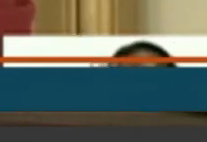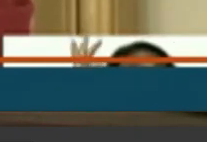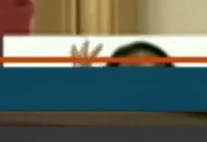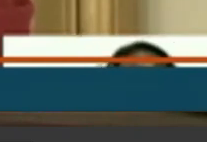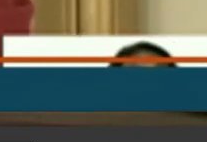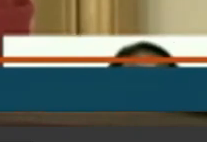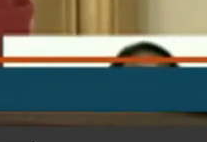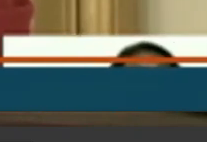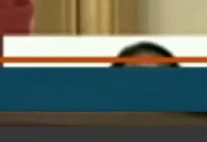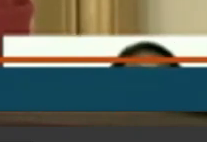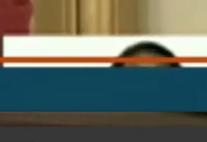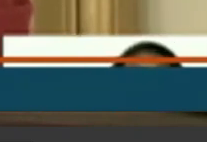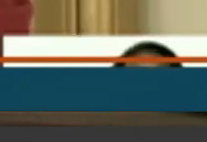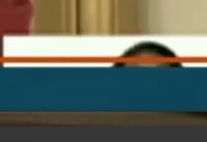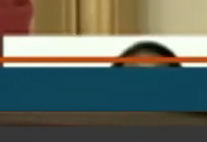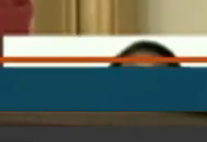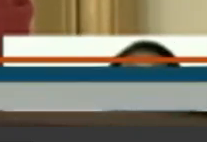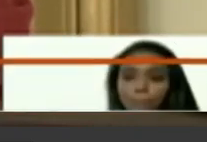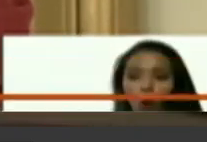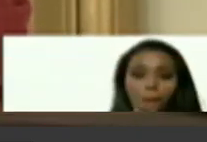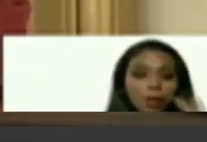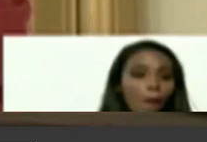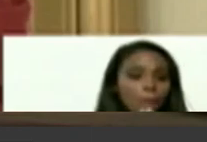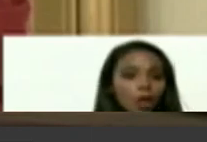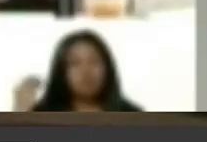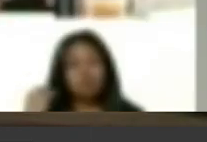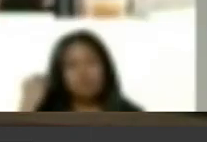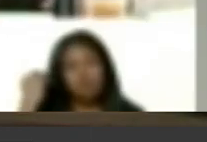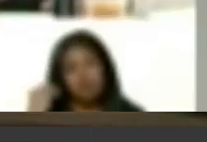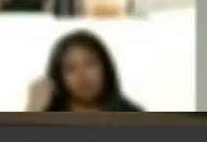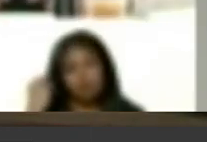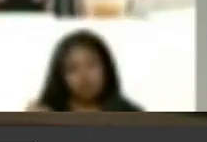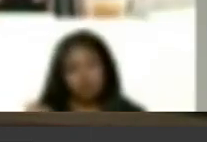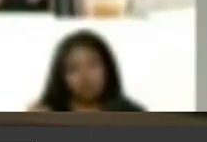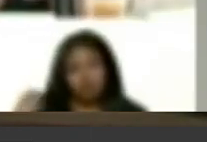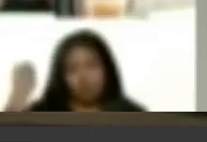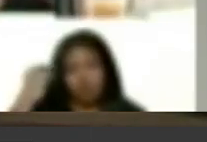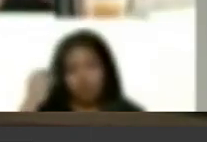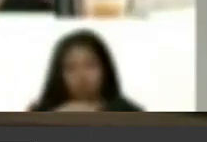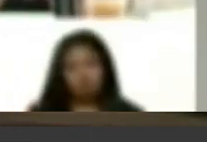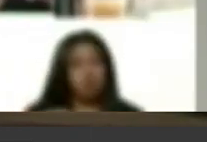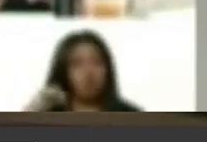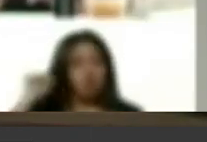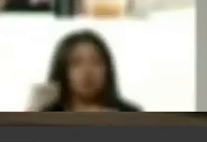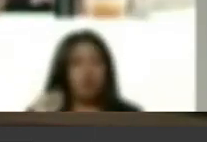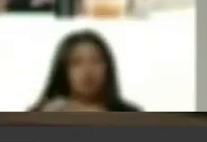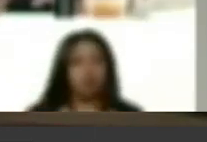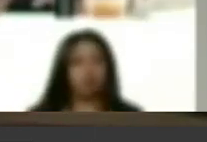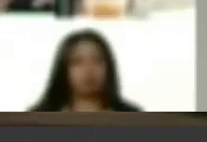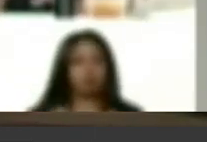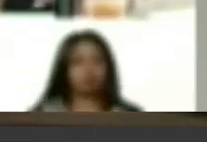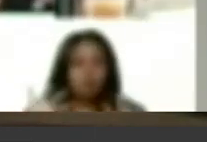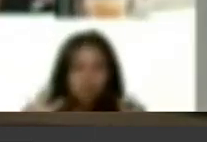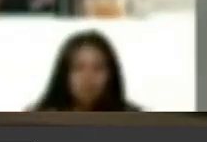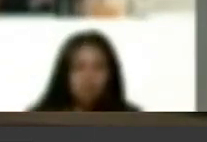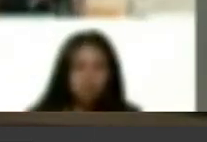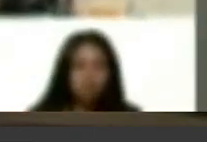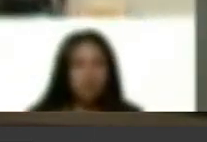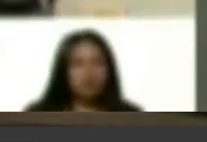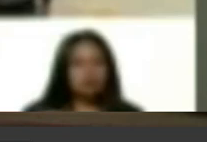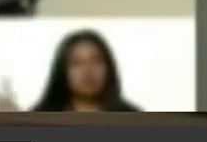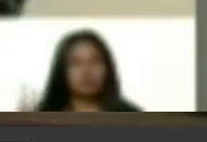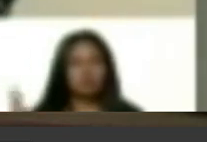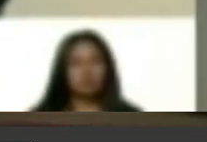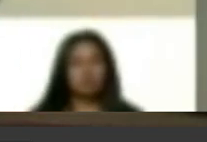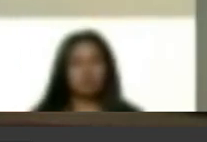economía devastada, como atención sanitaria, agua y electricidad. Suspendiendo actividades laborales y escolares,